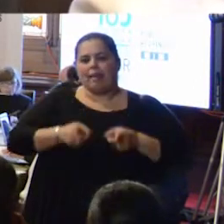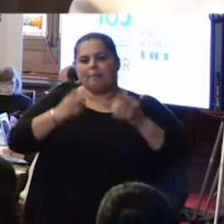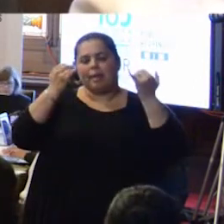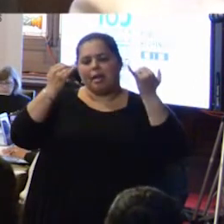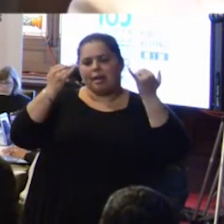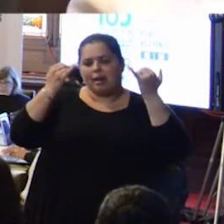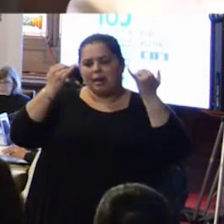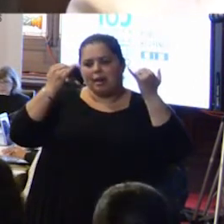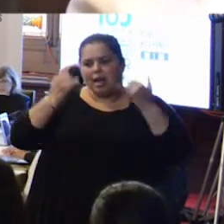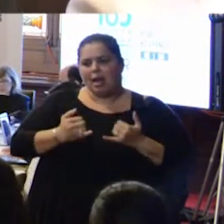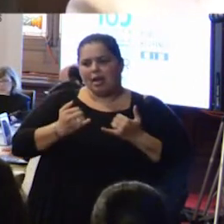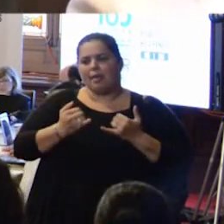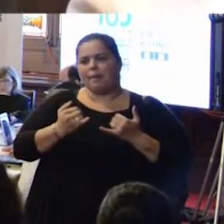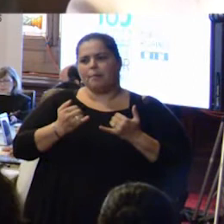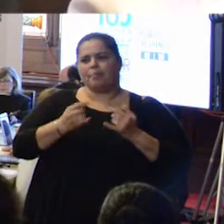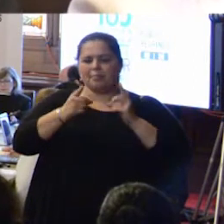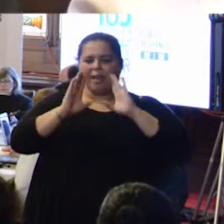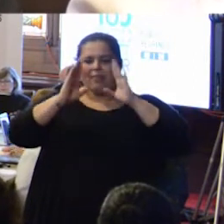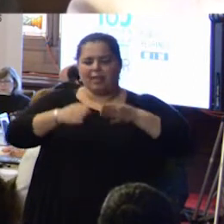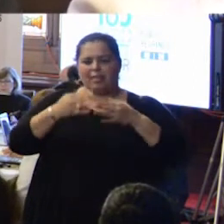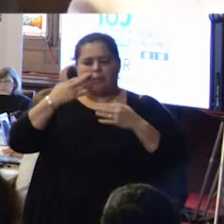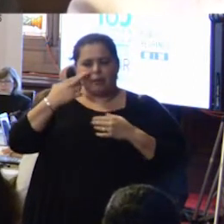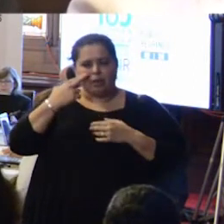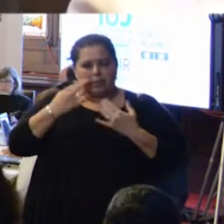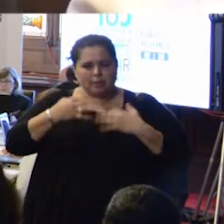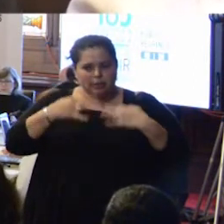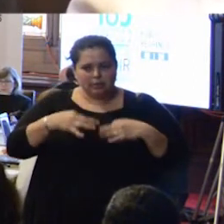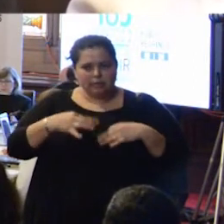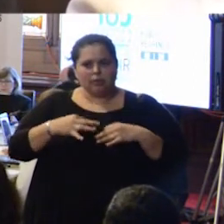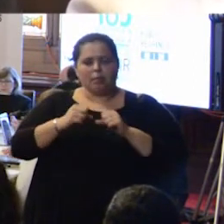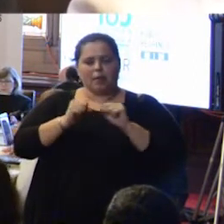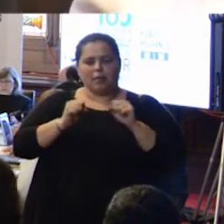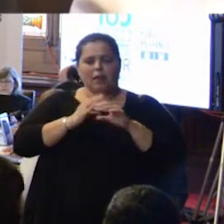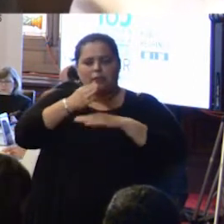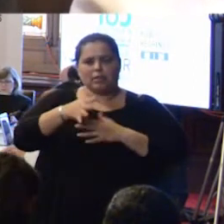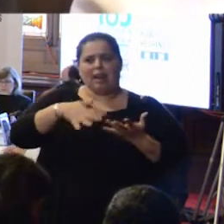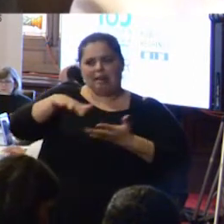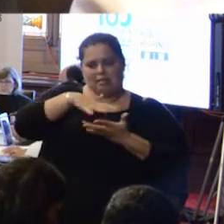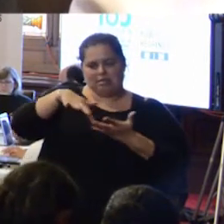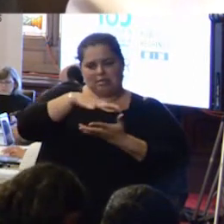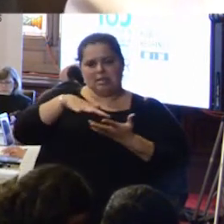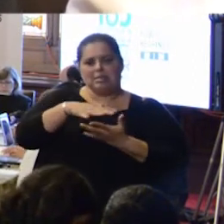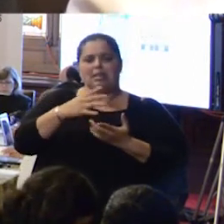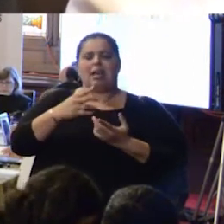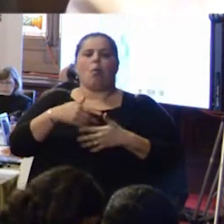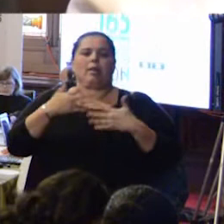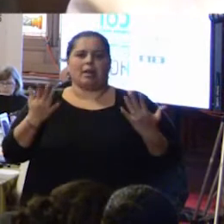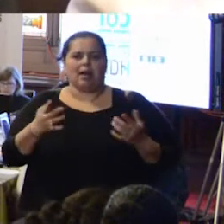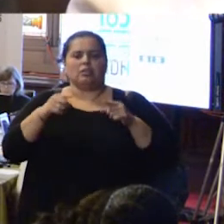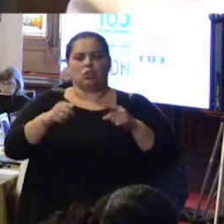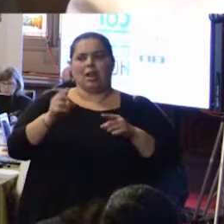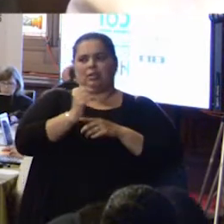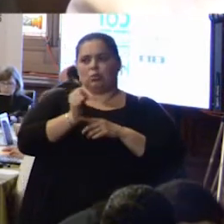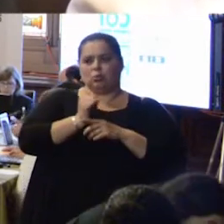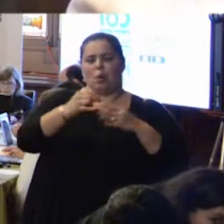que atiende los problemas específicos que afronta la Administración de Justicia. En cualquier caso, la institucionalidad panameña ha estado